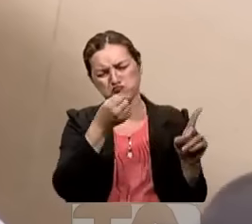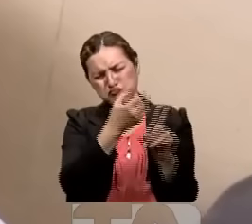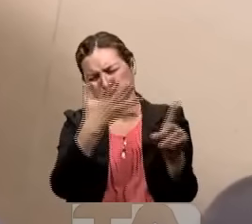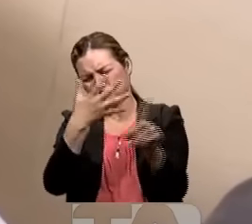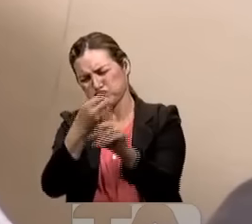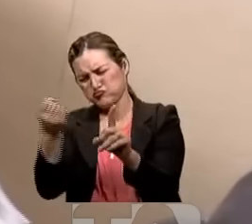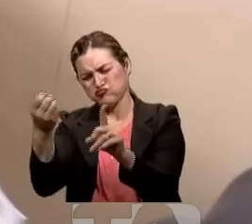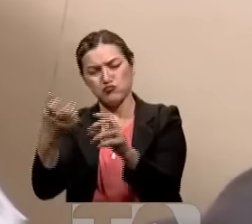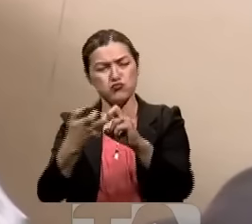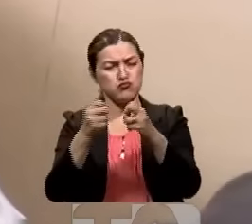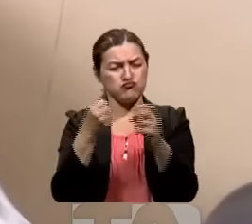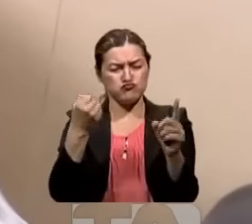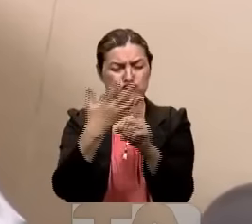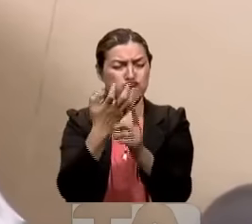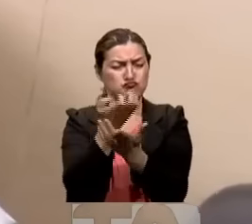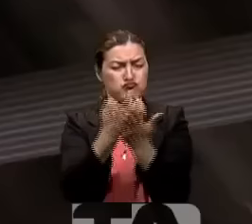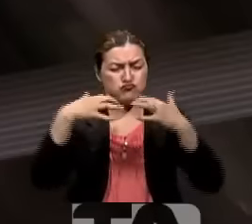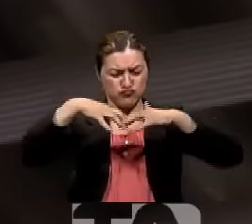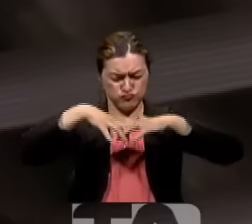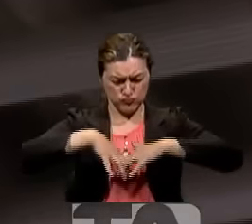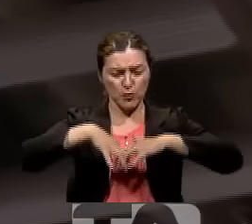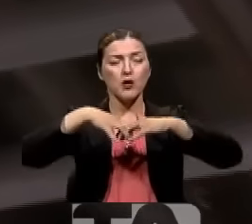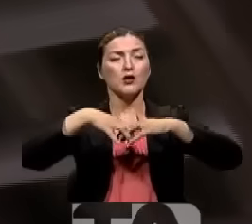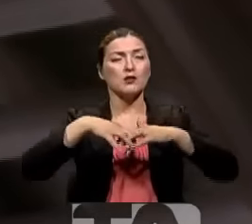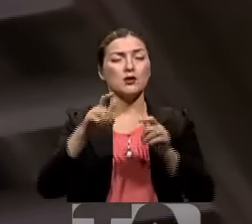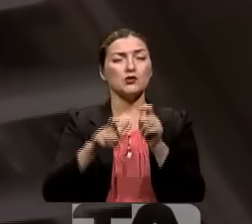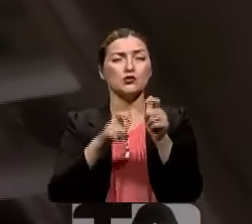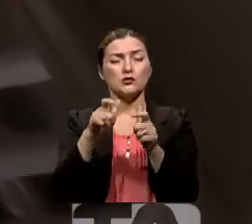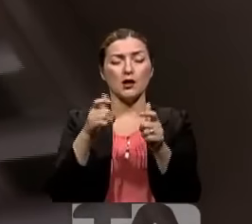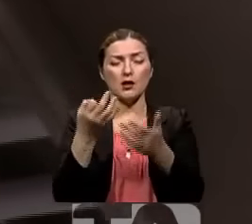se suma que los usuarios insisten en que los valores de